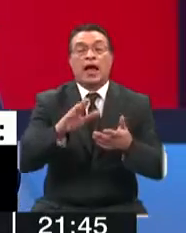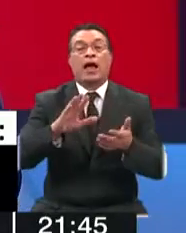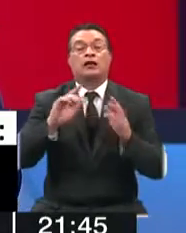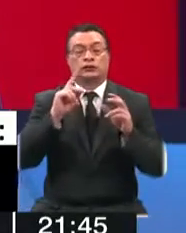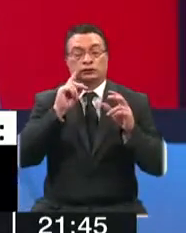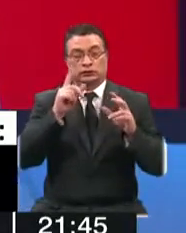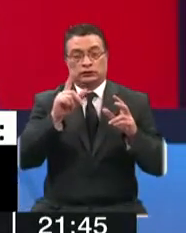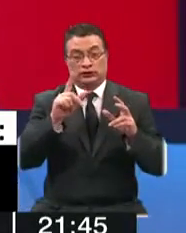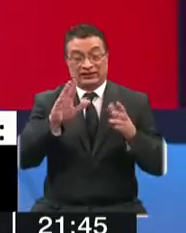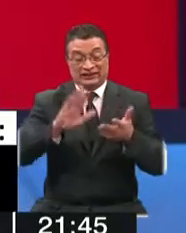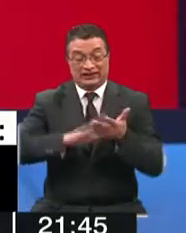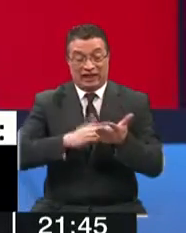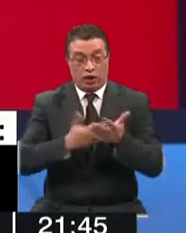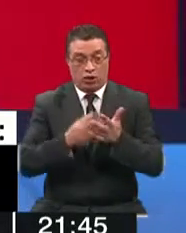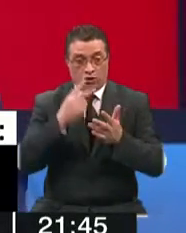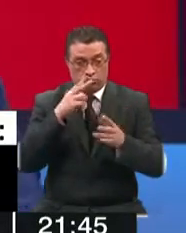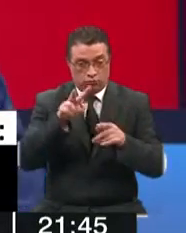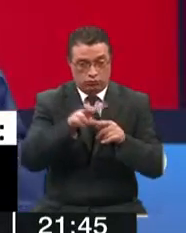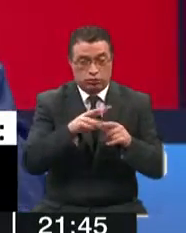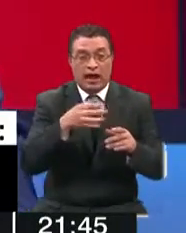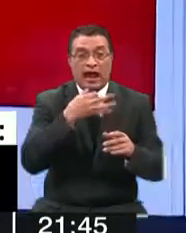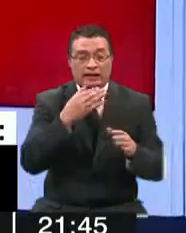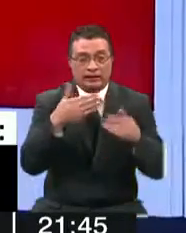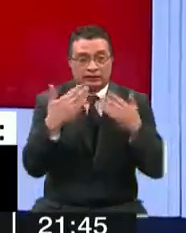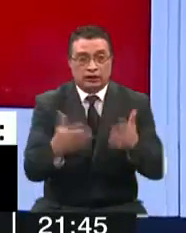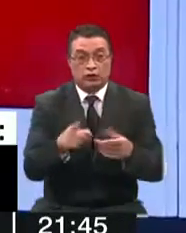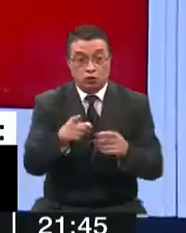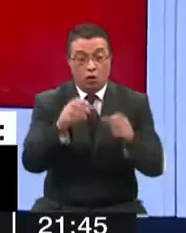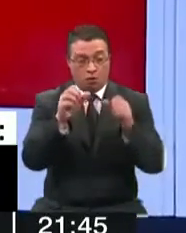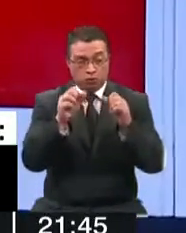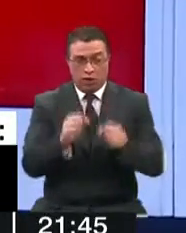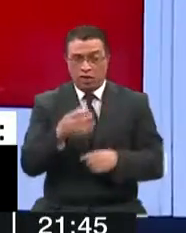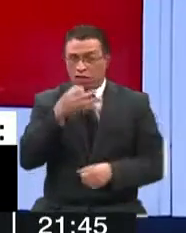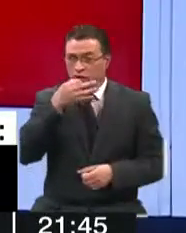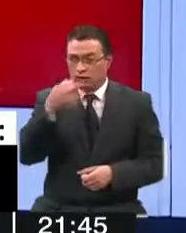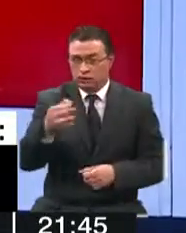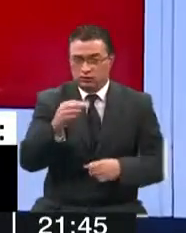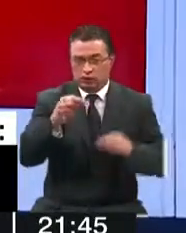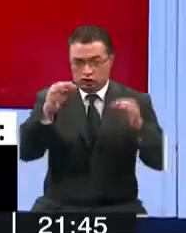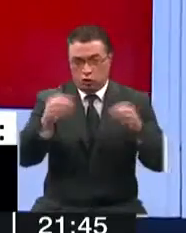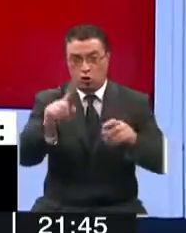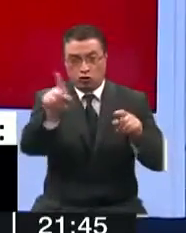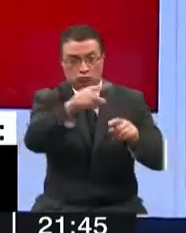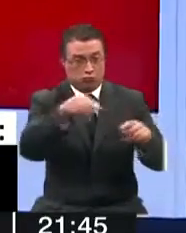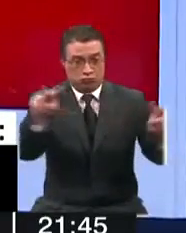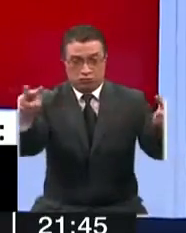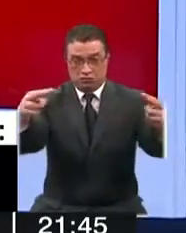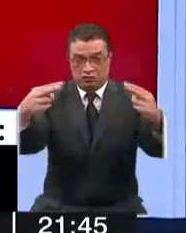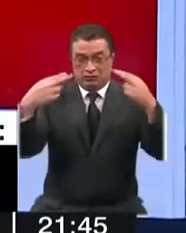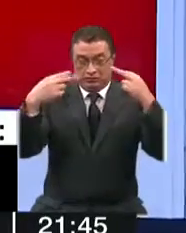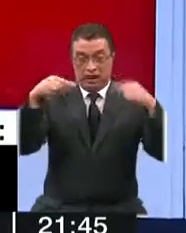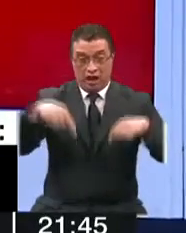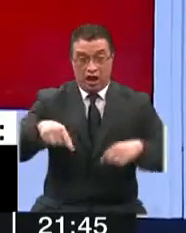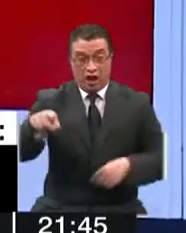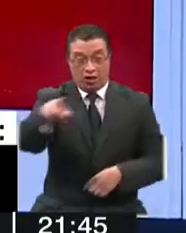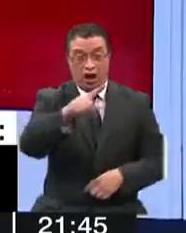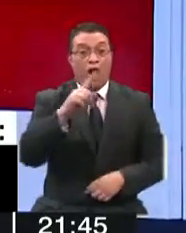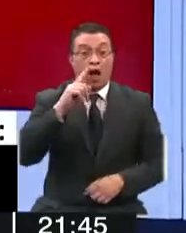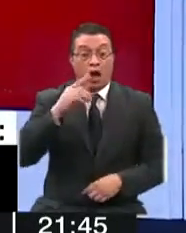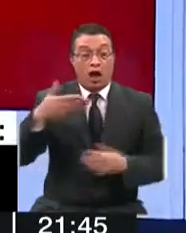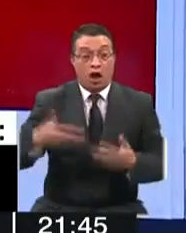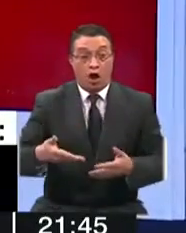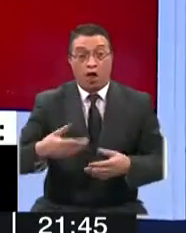todos los usuarios se mantenga y se garantice. ¿Y usted les puede garantizar a quienes nos están viendo hoy día, especialmente a quienes son desde